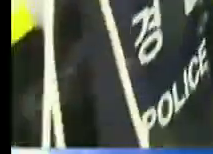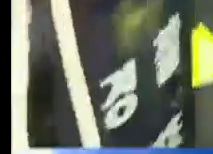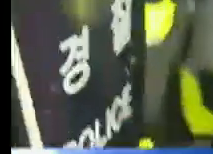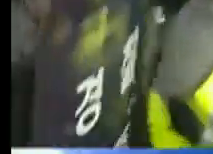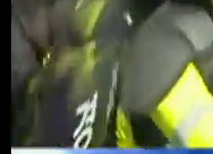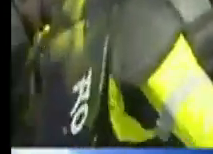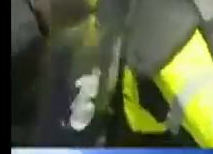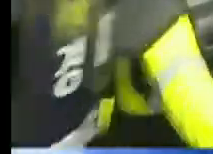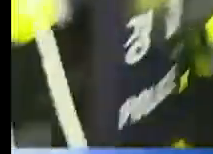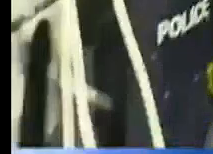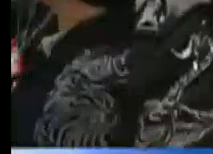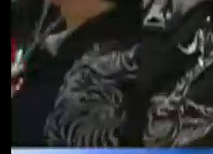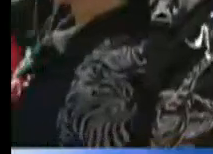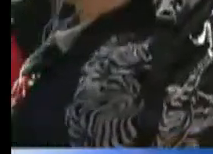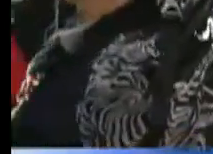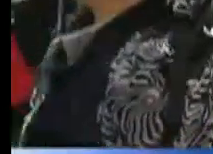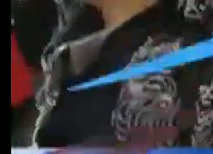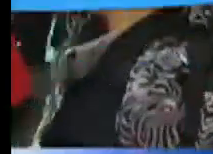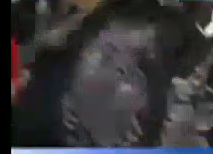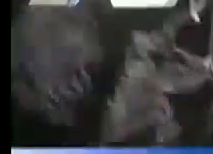estelar.